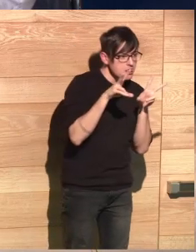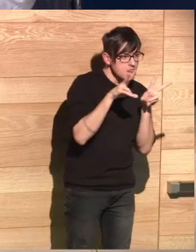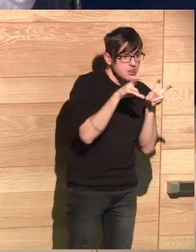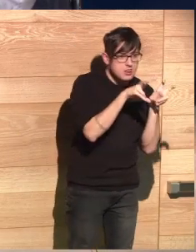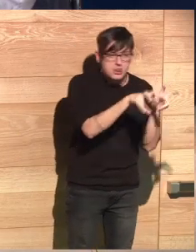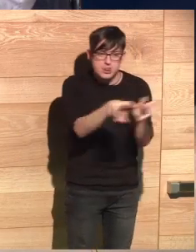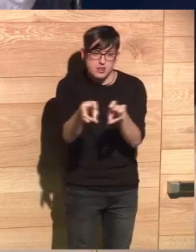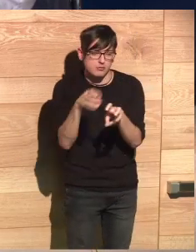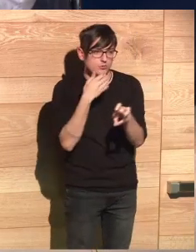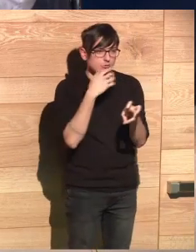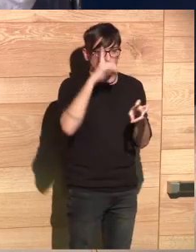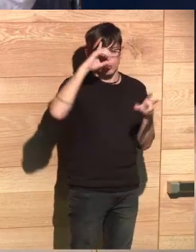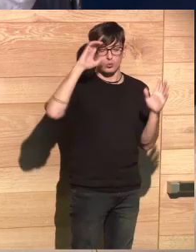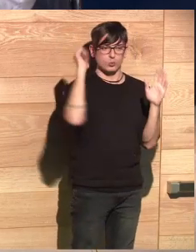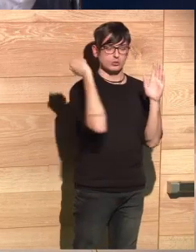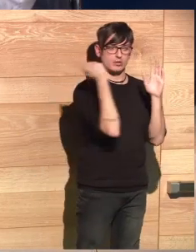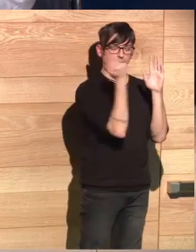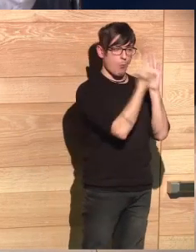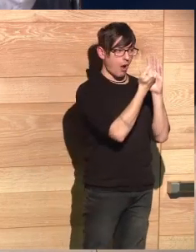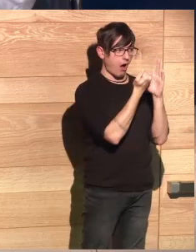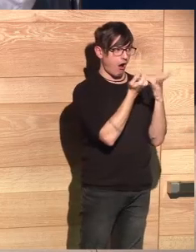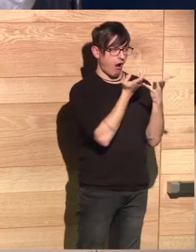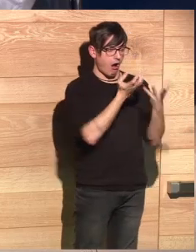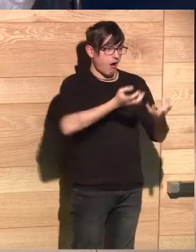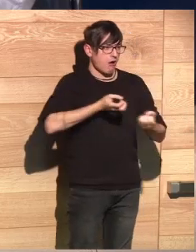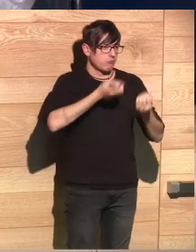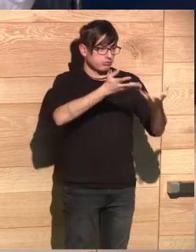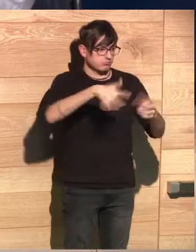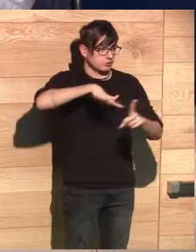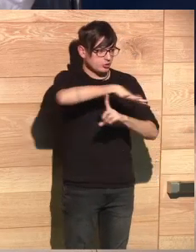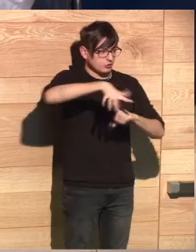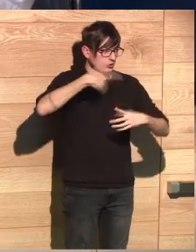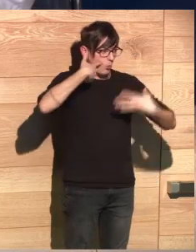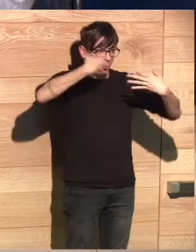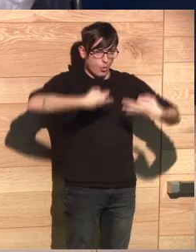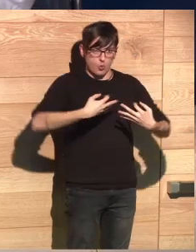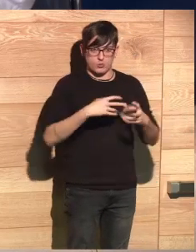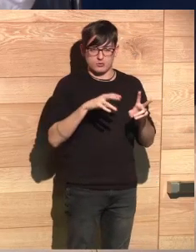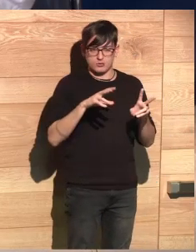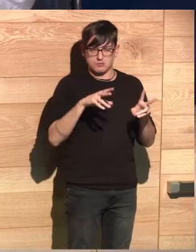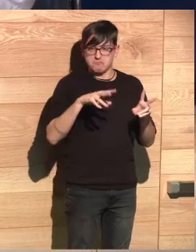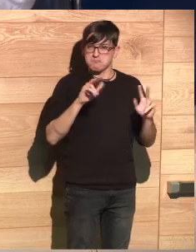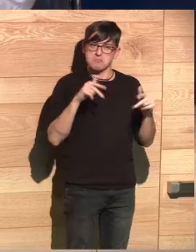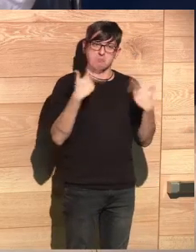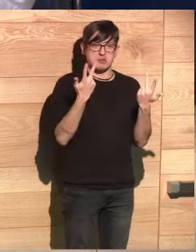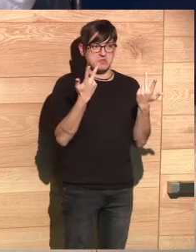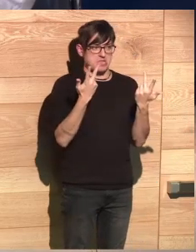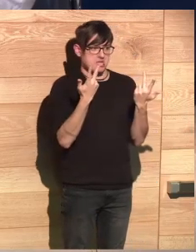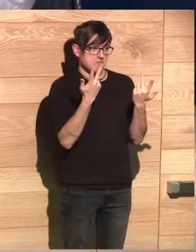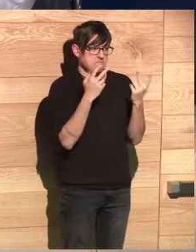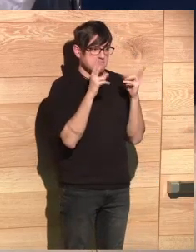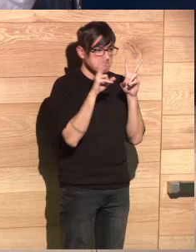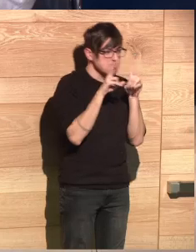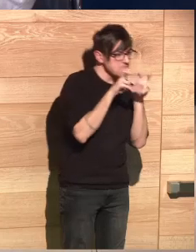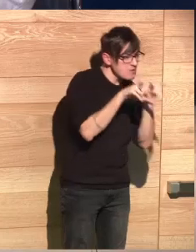facetas de un trauma en un entorno seguro. La misma naturaleza del juego, de la actividad de jugar, te permite explorar